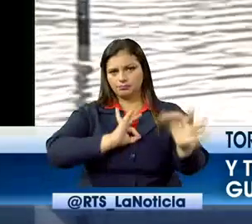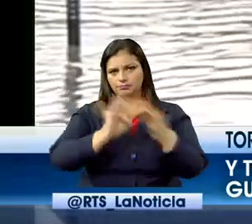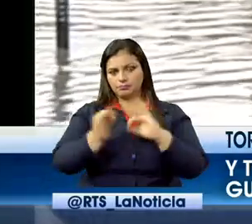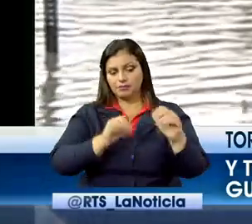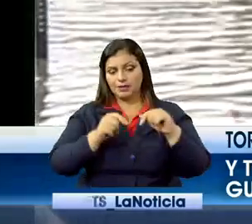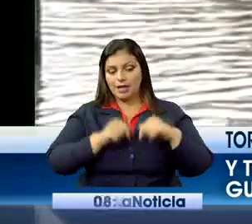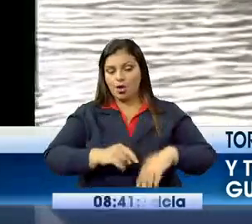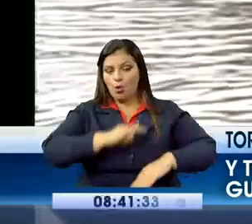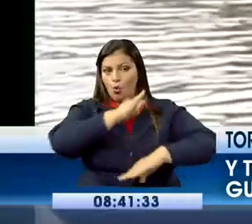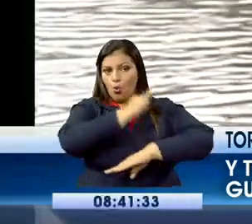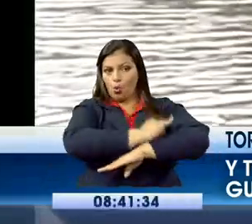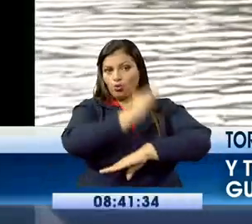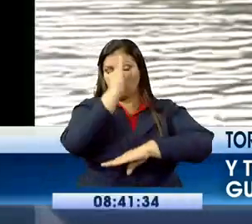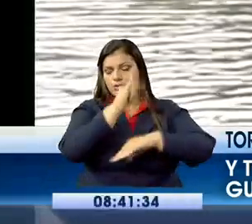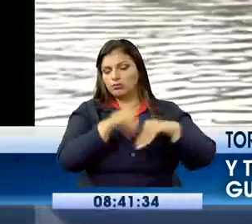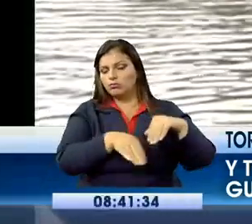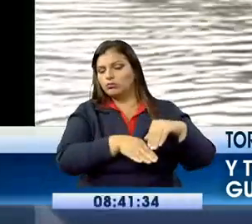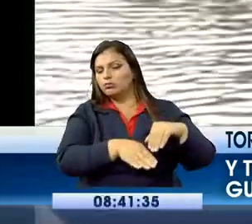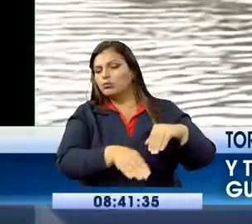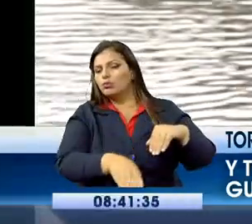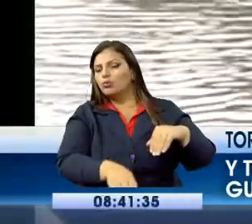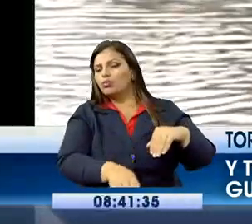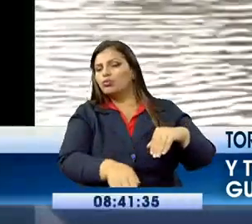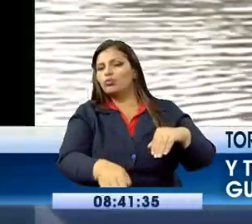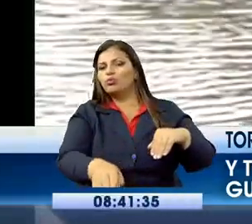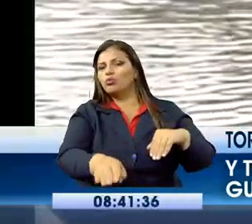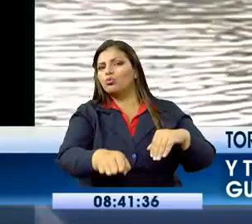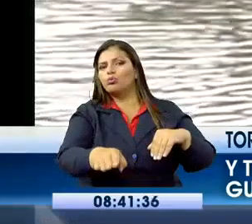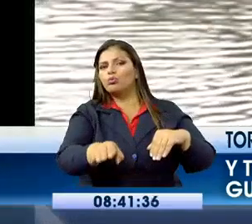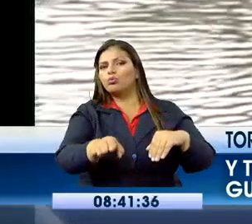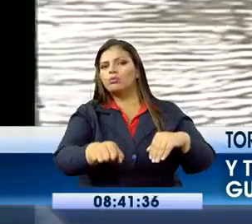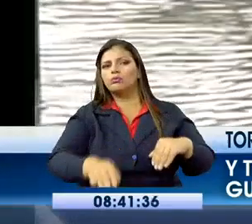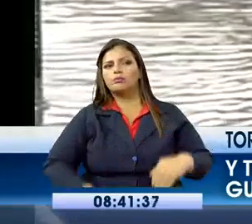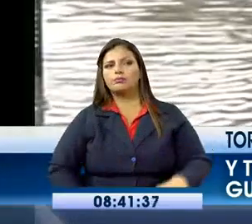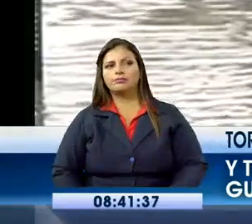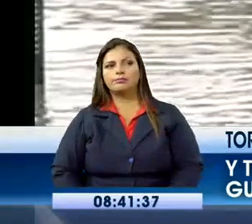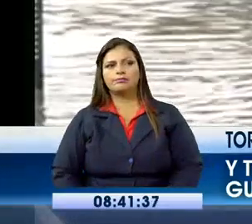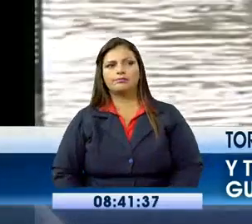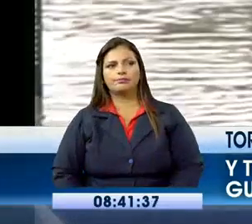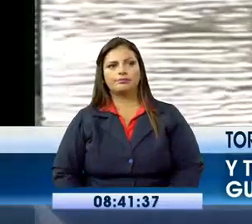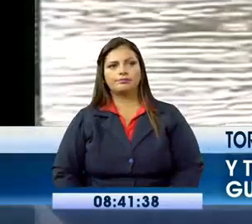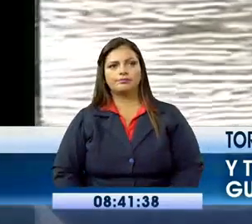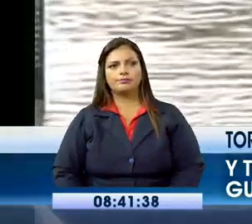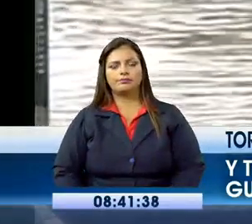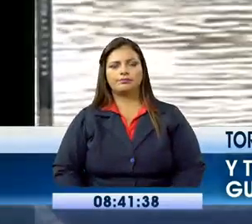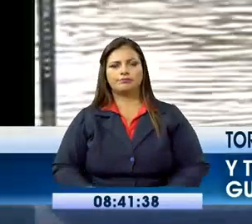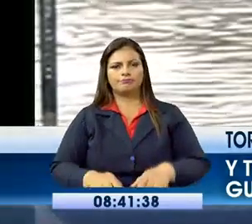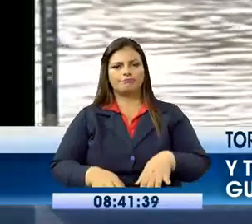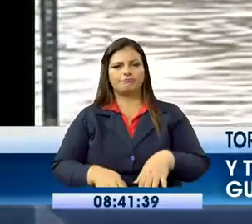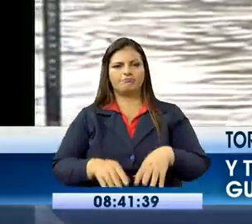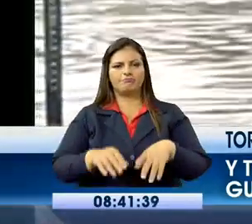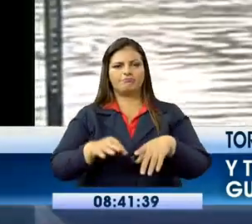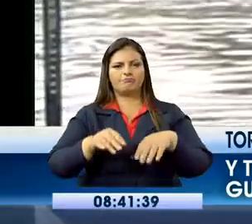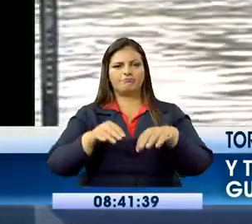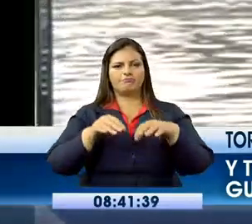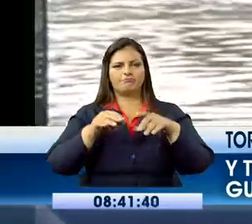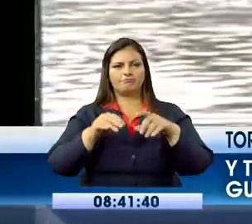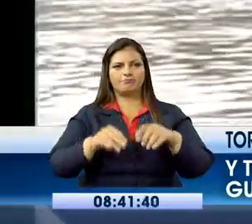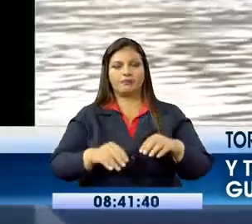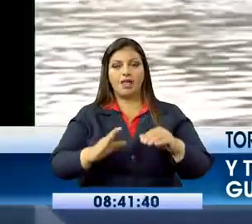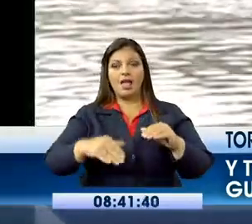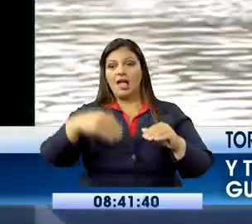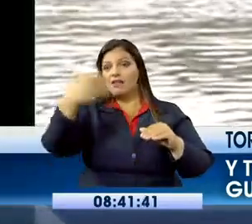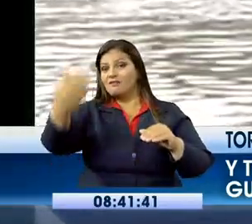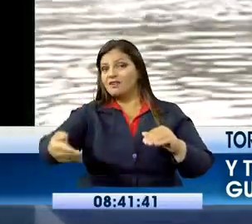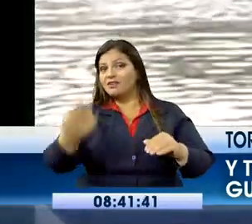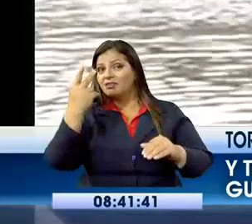intercambiador. Aquí se encuentra esa parte totalmente inundada. No así el carril de al